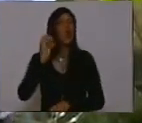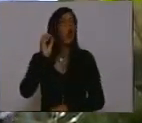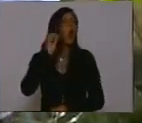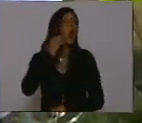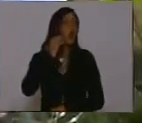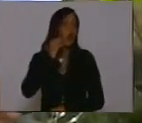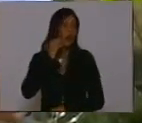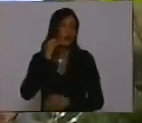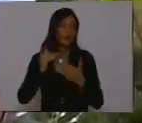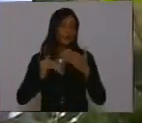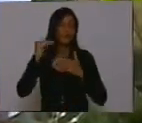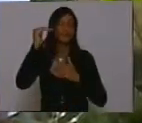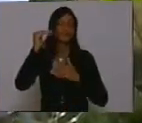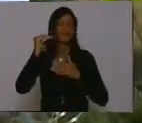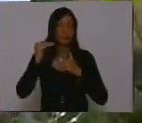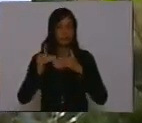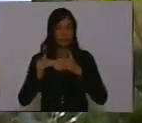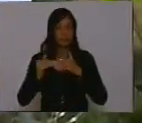A partir de allí,